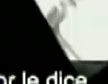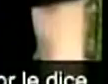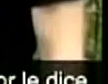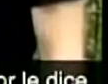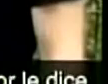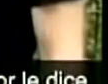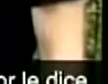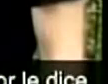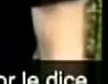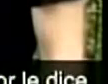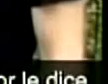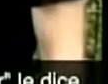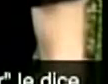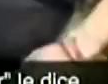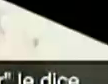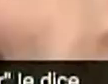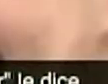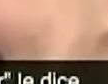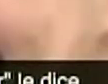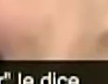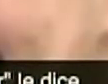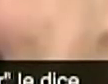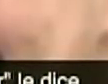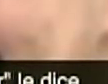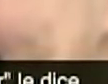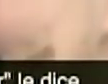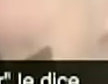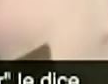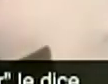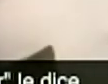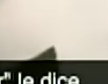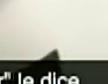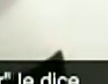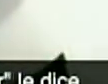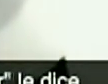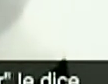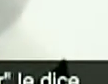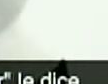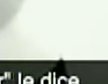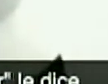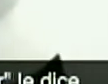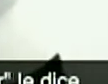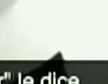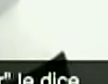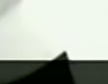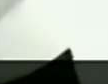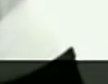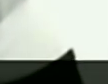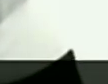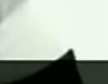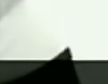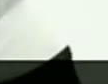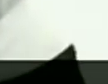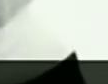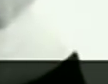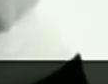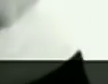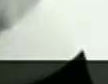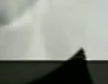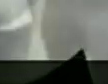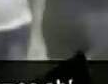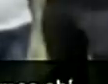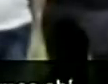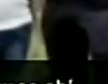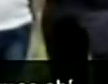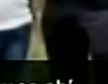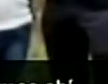después que terminan la reunión el menor le dice a un hombre de su entera confianza que el plan iba a